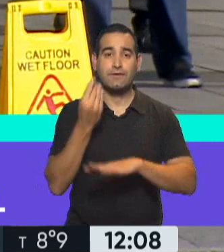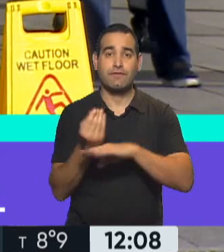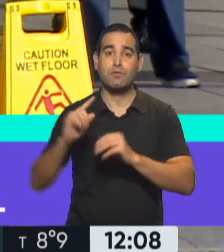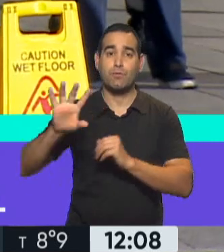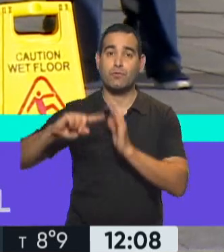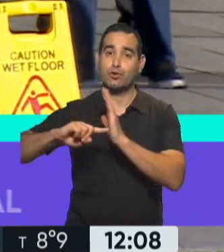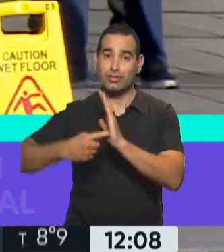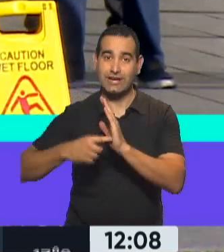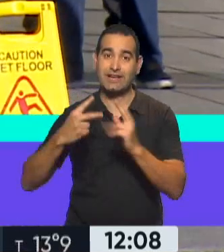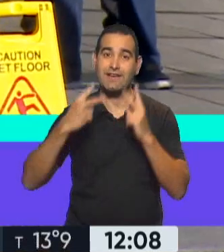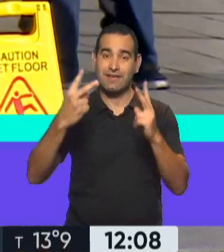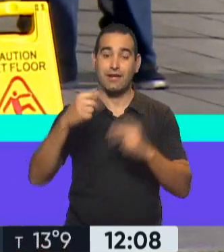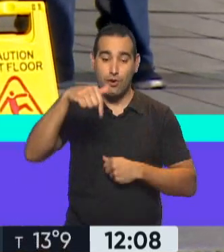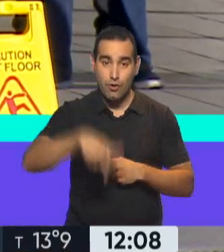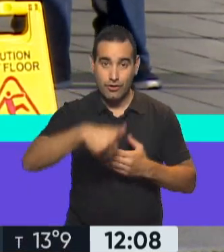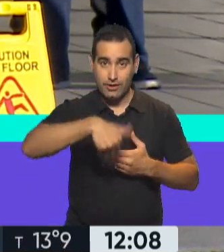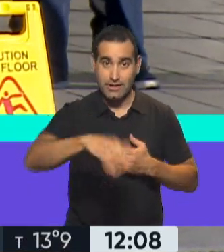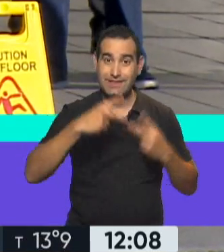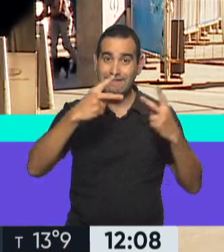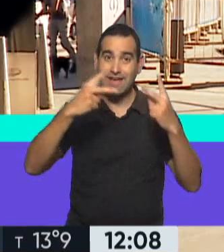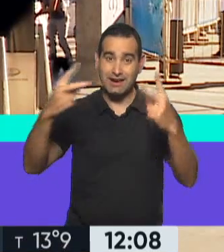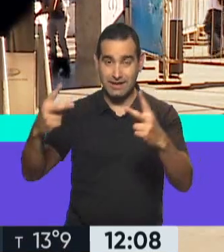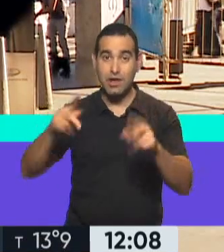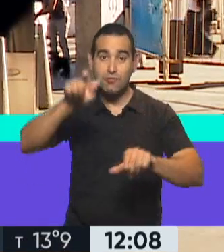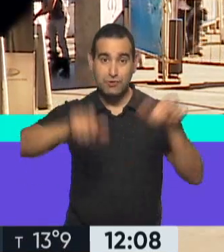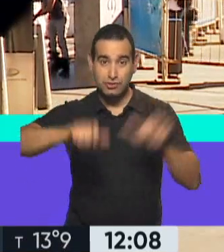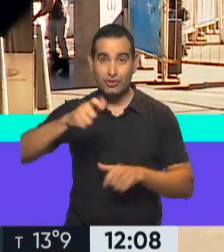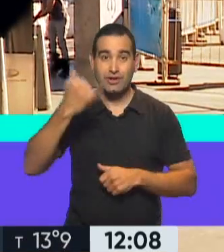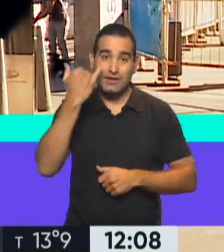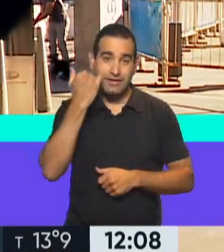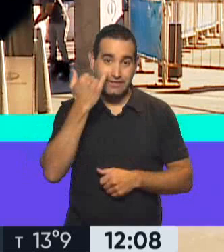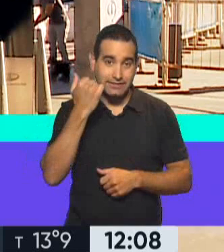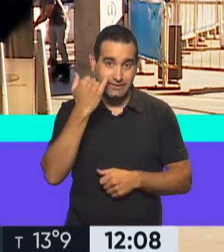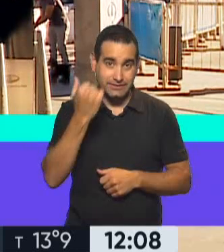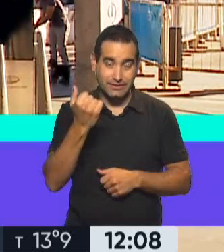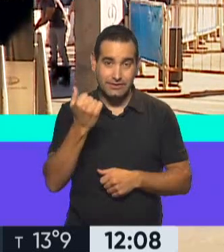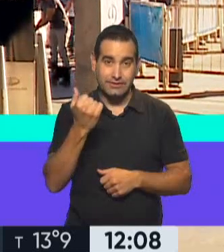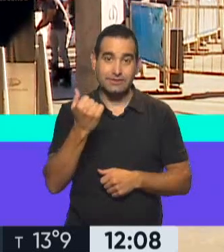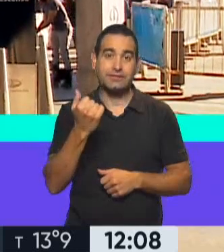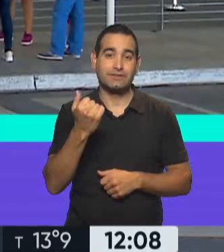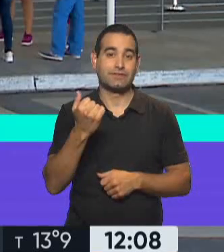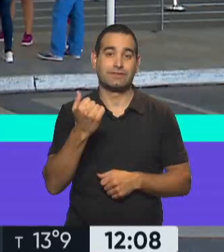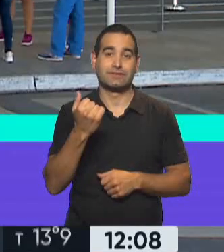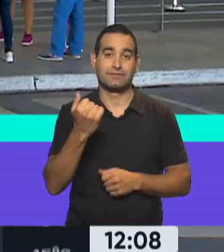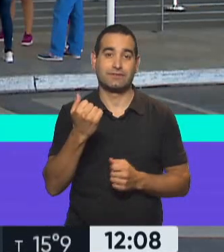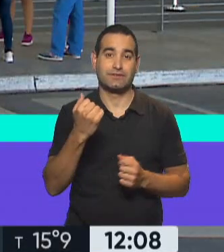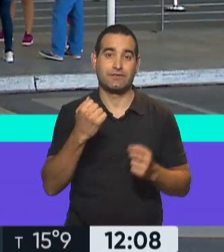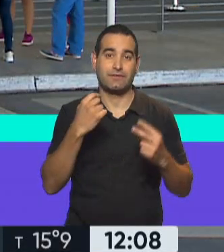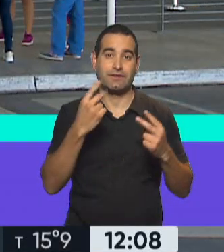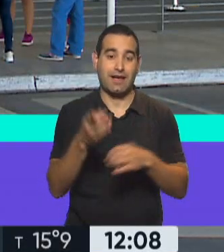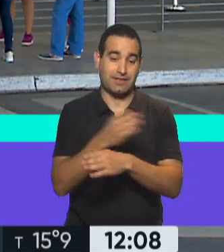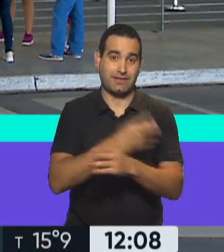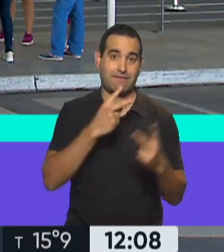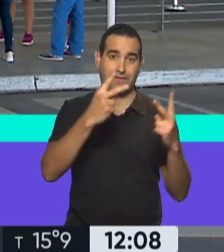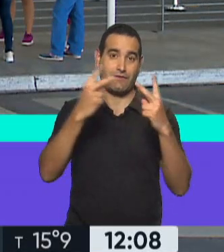exterior a partir del día de hoy y no a aquellos que tomaron la decisión de viajar fuera del país antes de